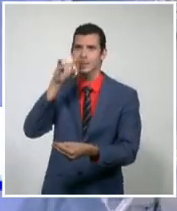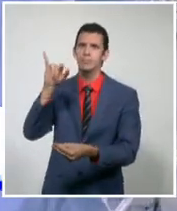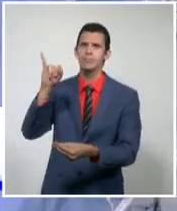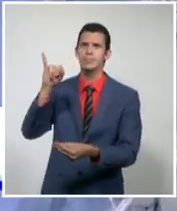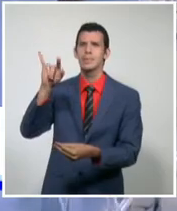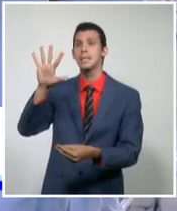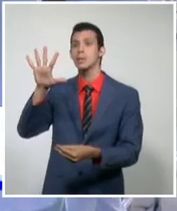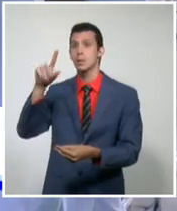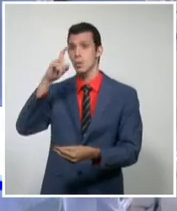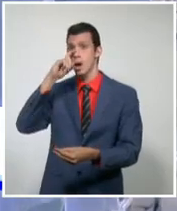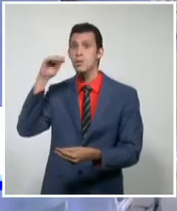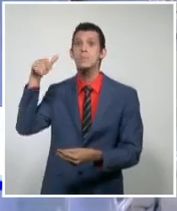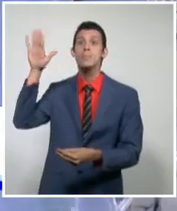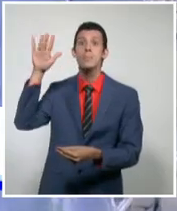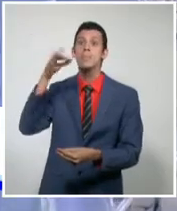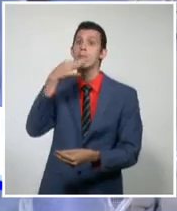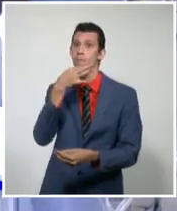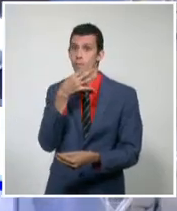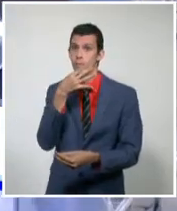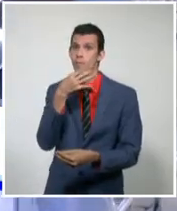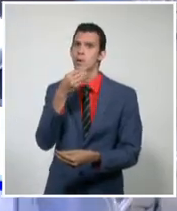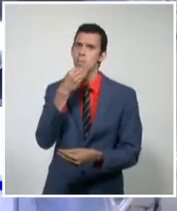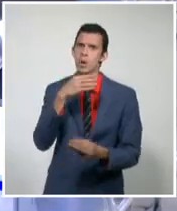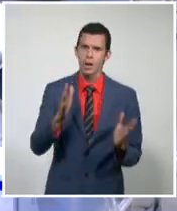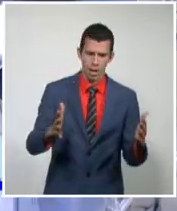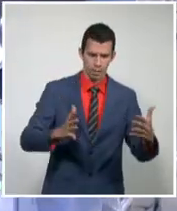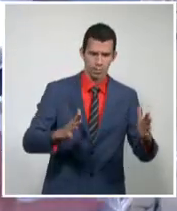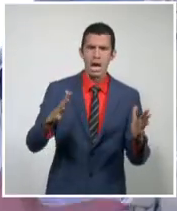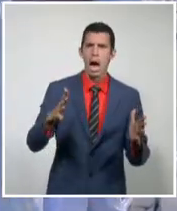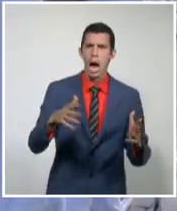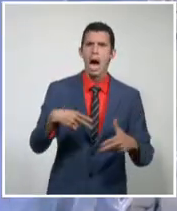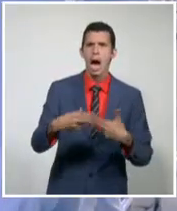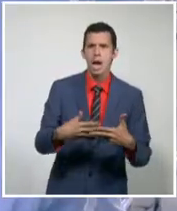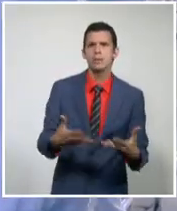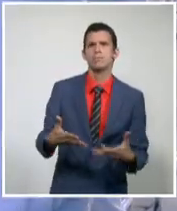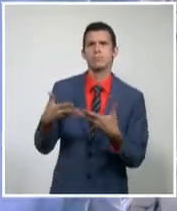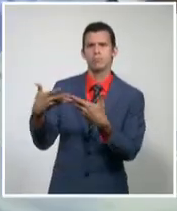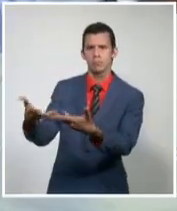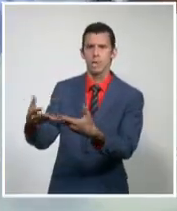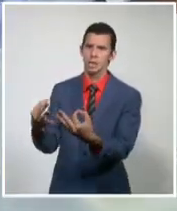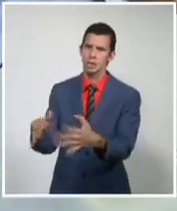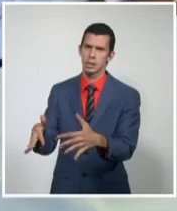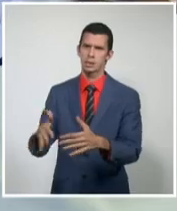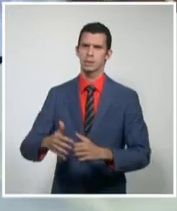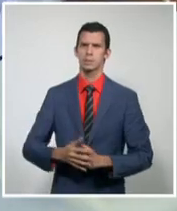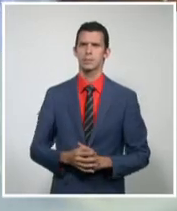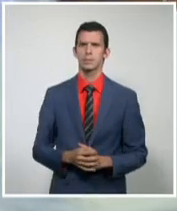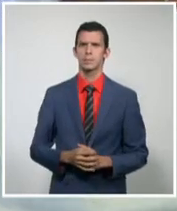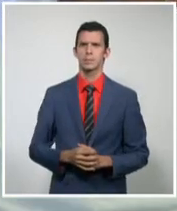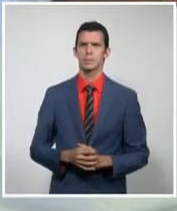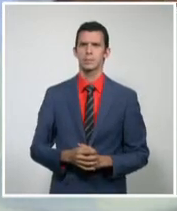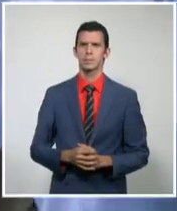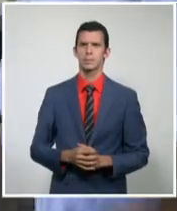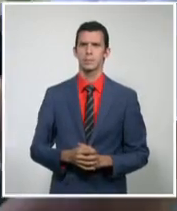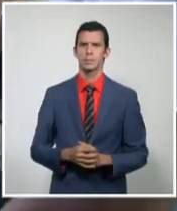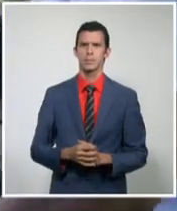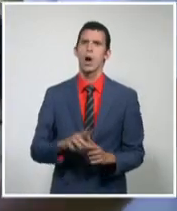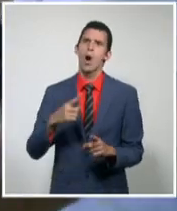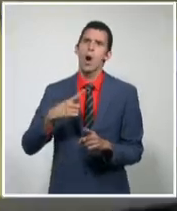alimentación asegurada en su hogar como tal. Va a estar compuesto por varios de nuestros productos con un precio módico